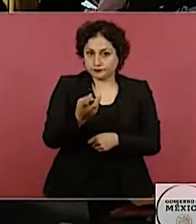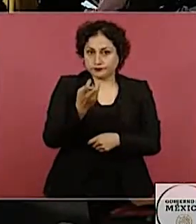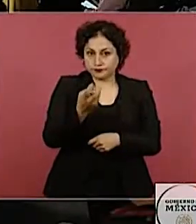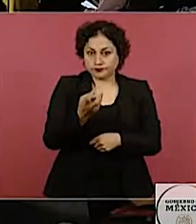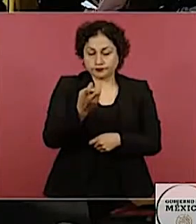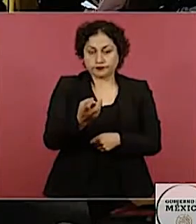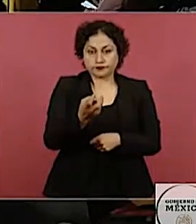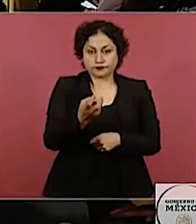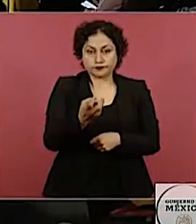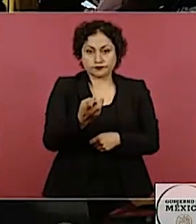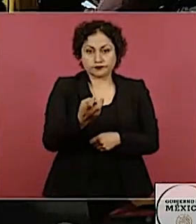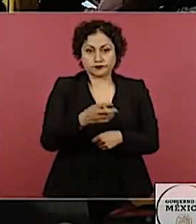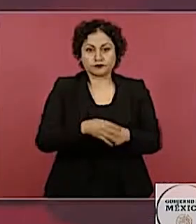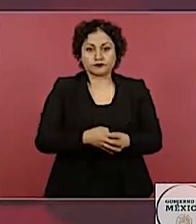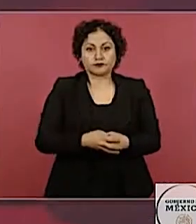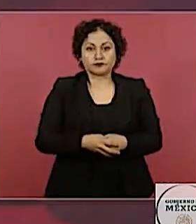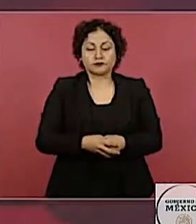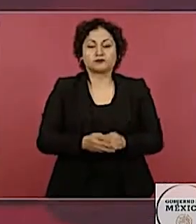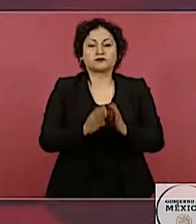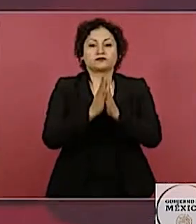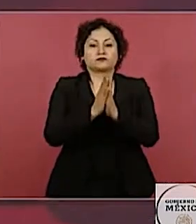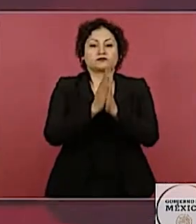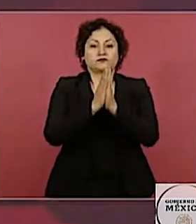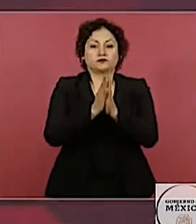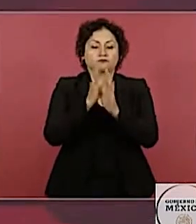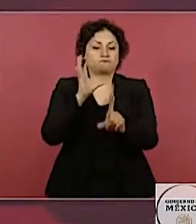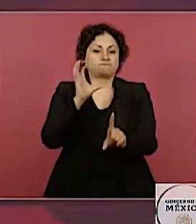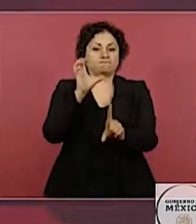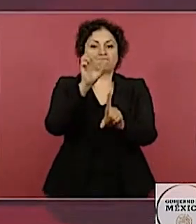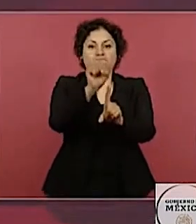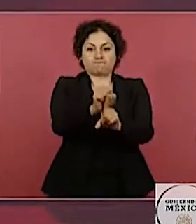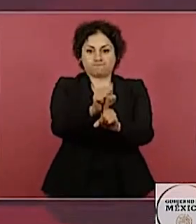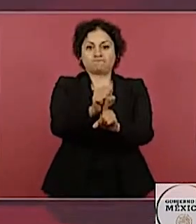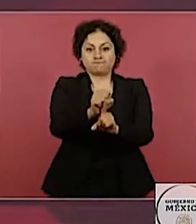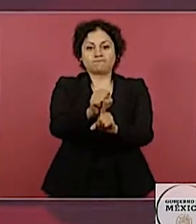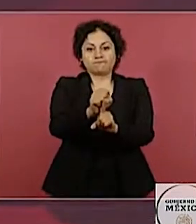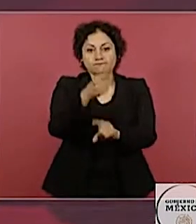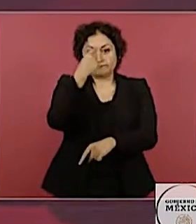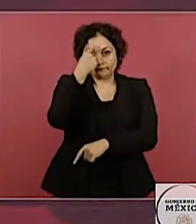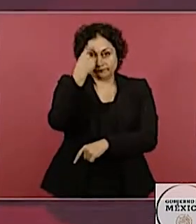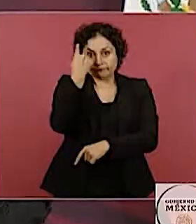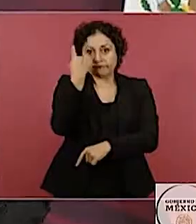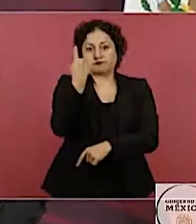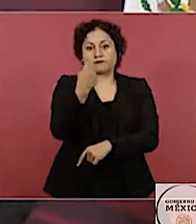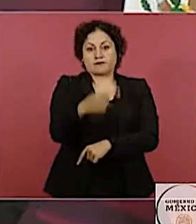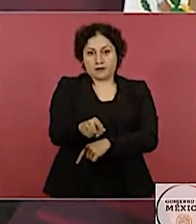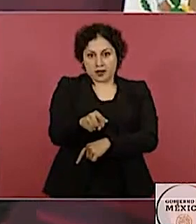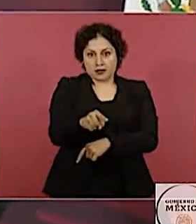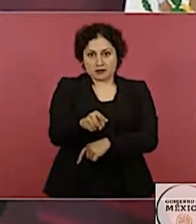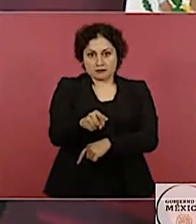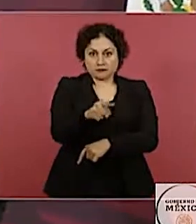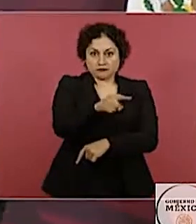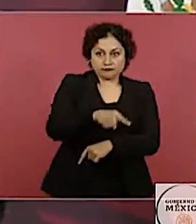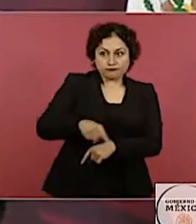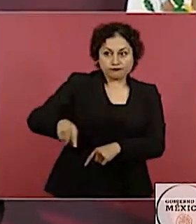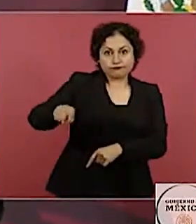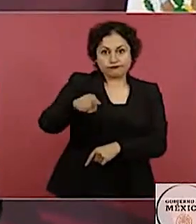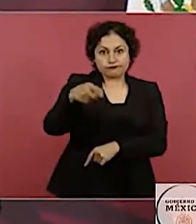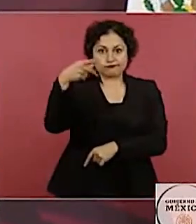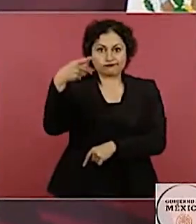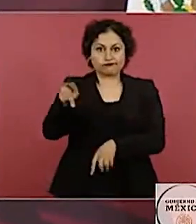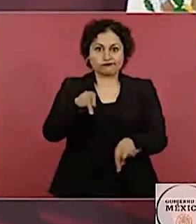sería una hazaña lo que demostraría lo que son los trabajadores